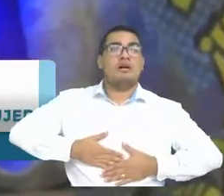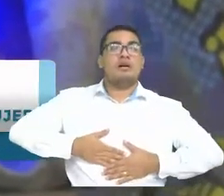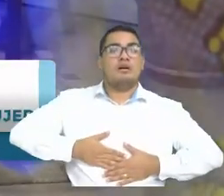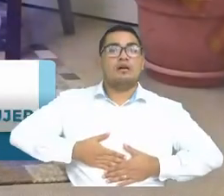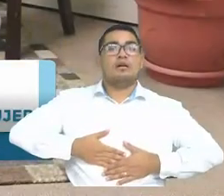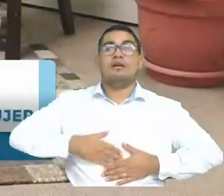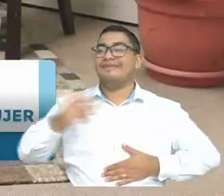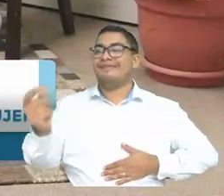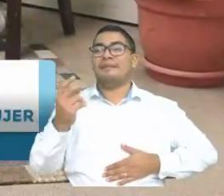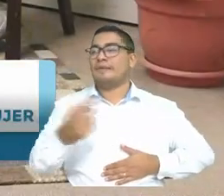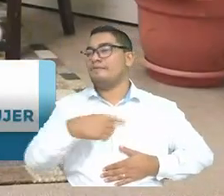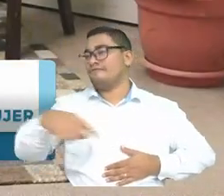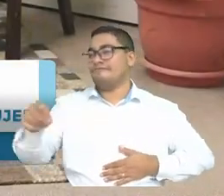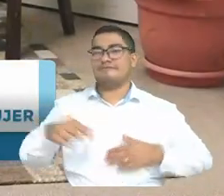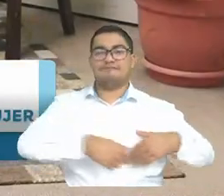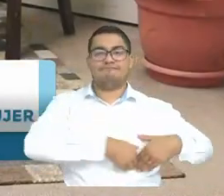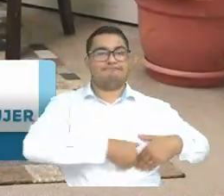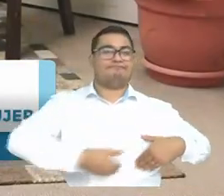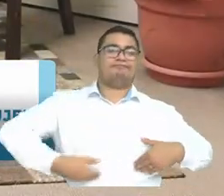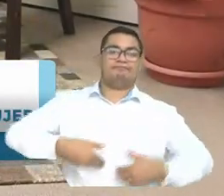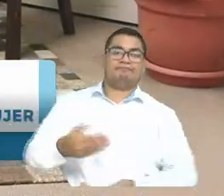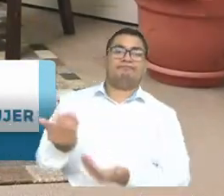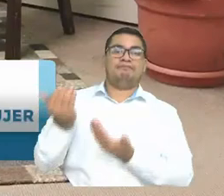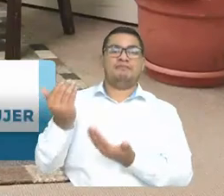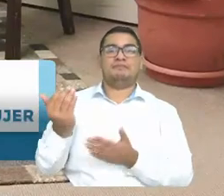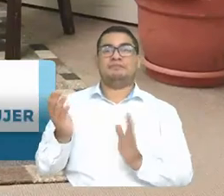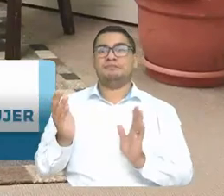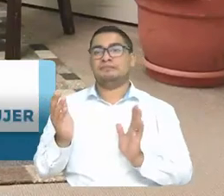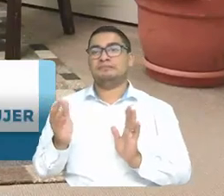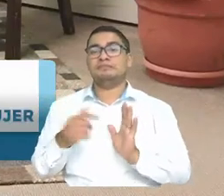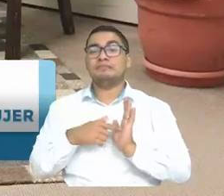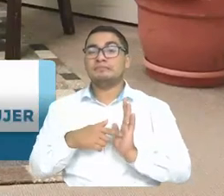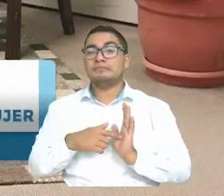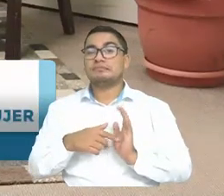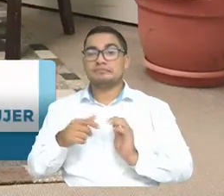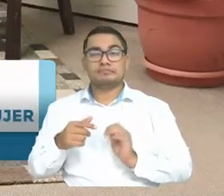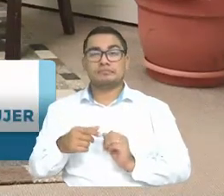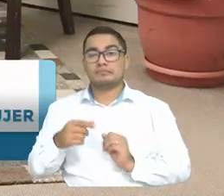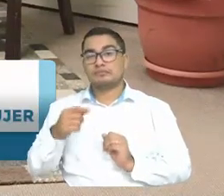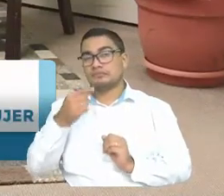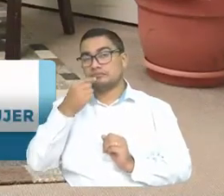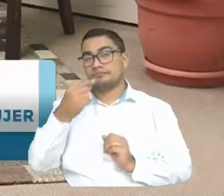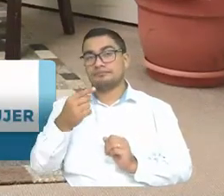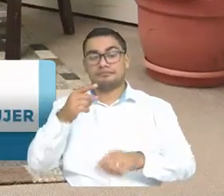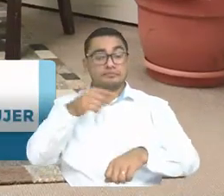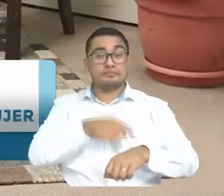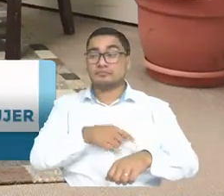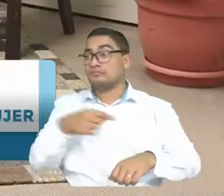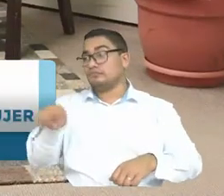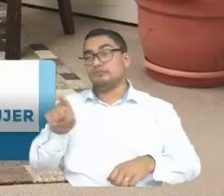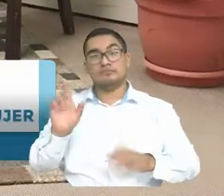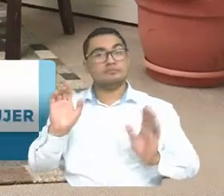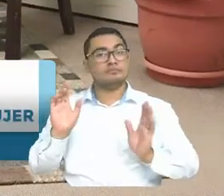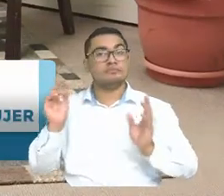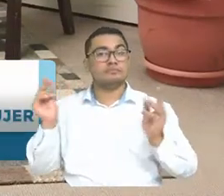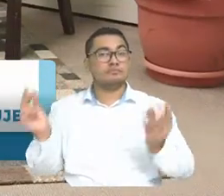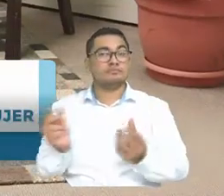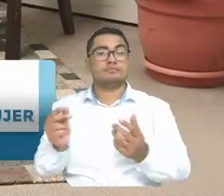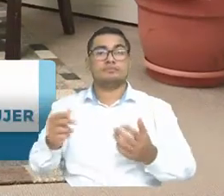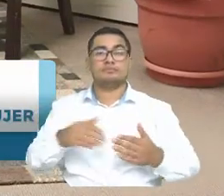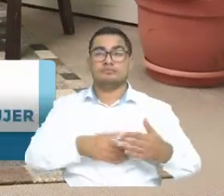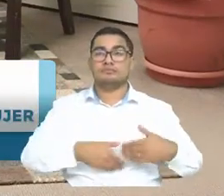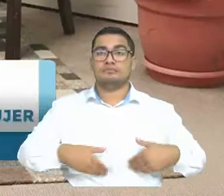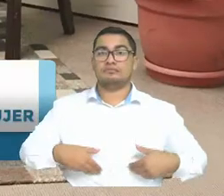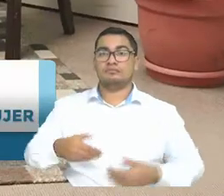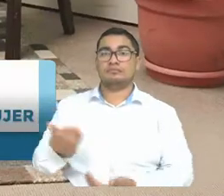control prenatal ahorita a la X hora y en 15 minutos le están diciendo que tiene que ir a cesárea. O